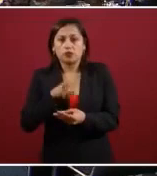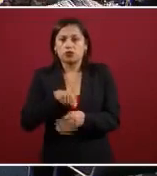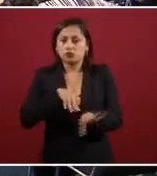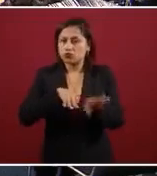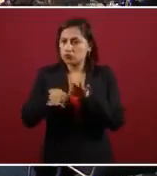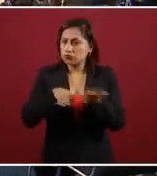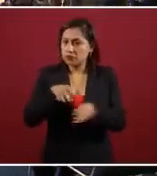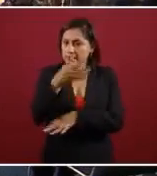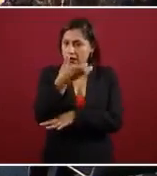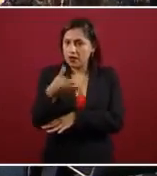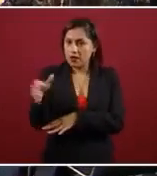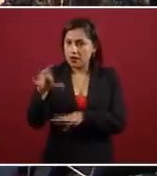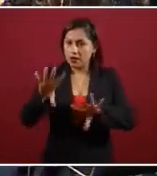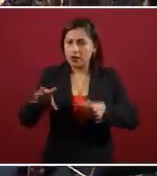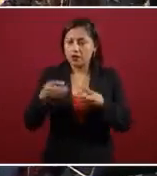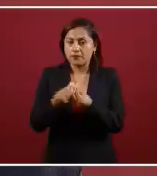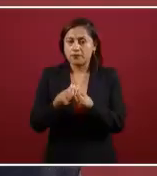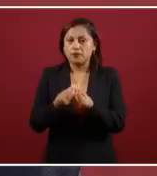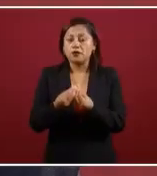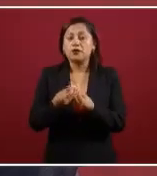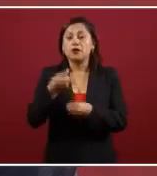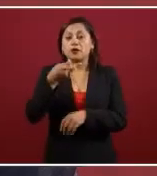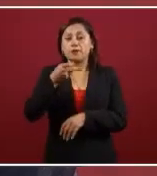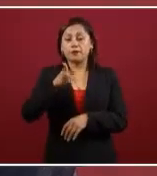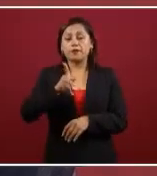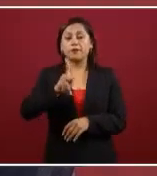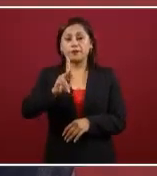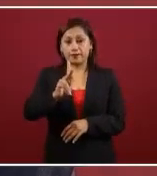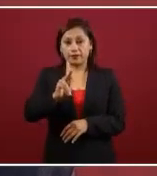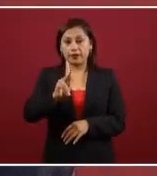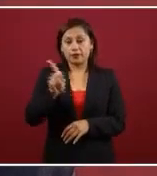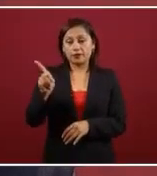lo que decía María Luisa, de